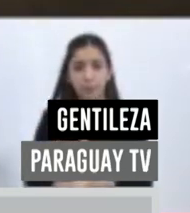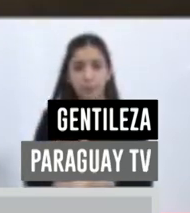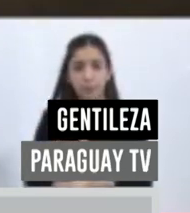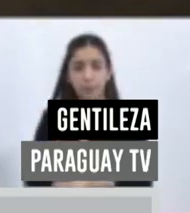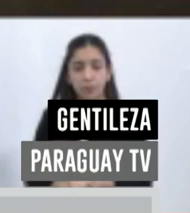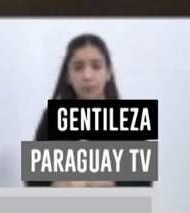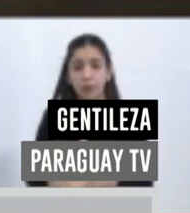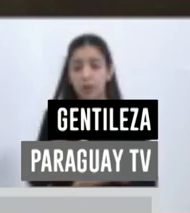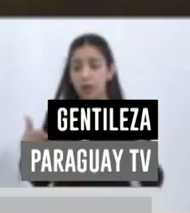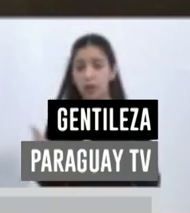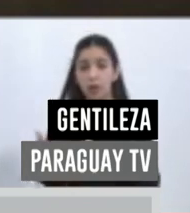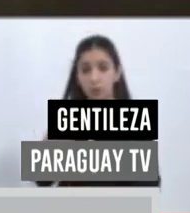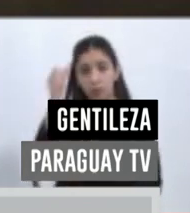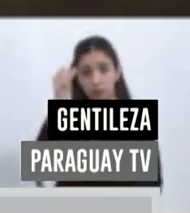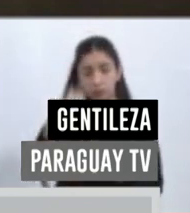los